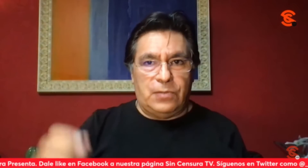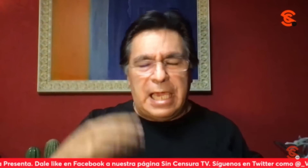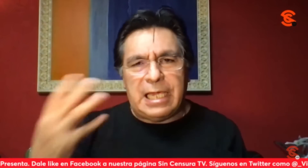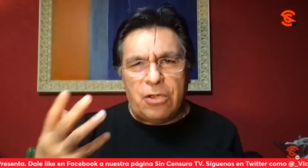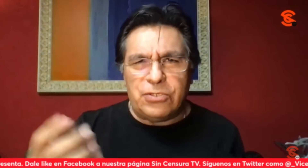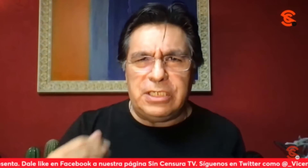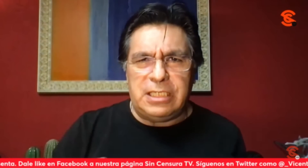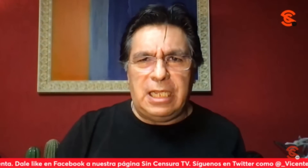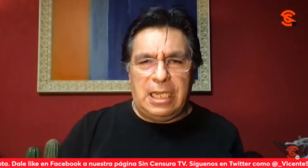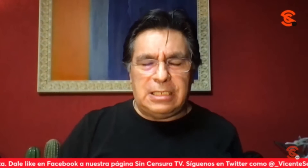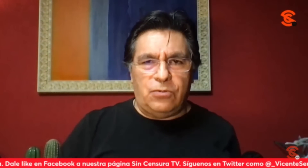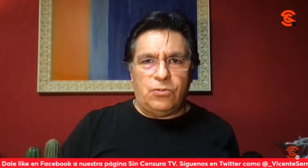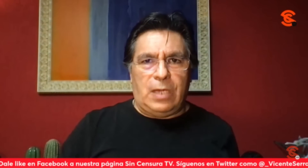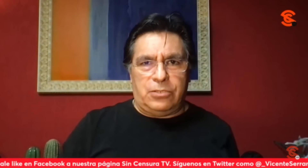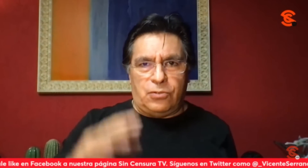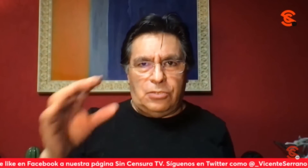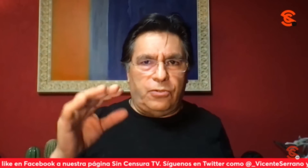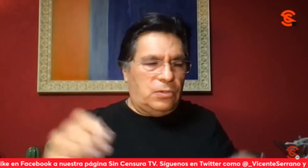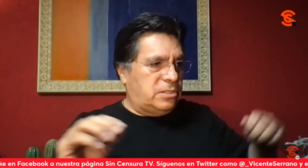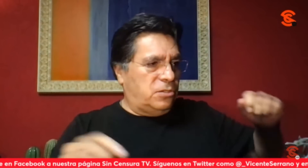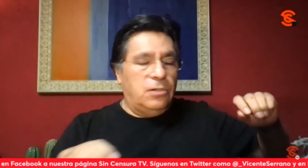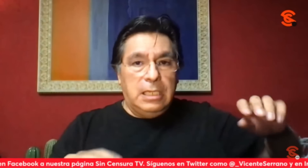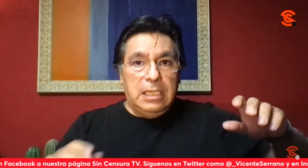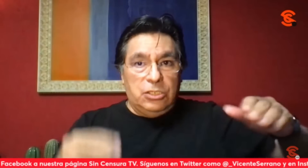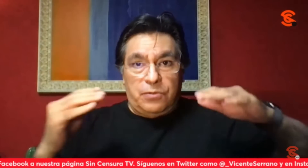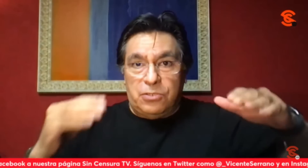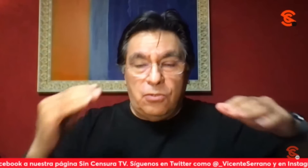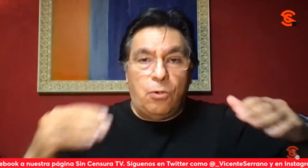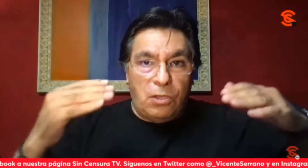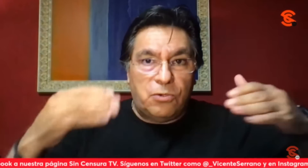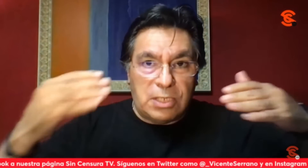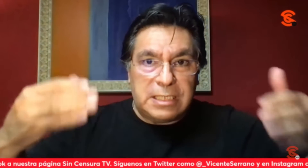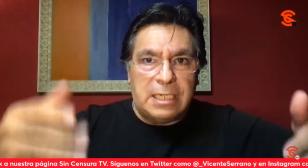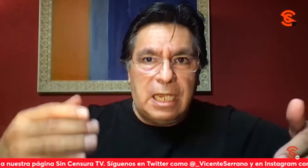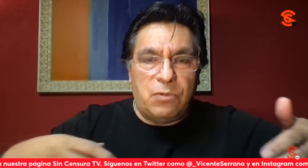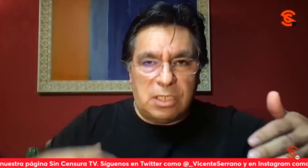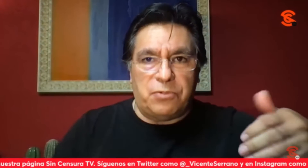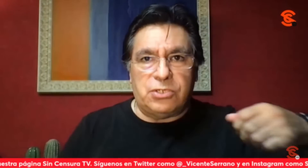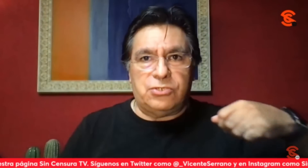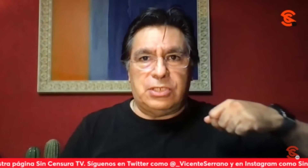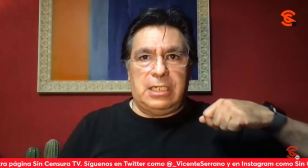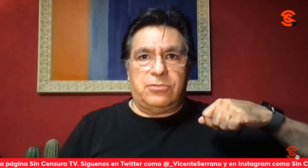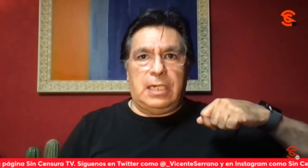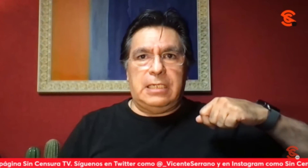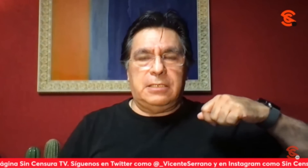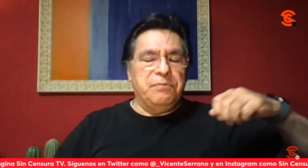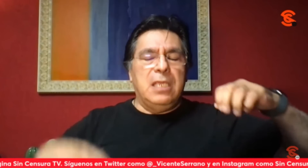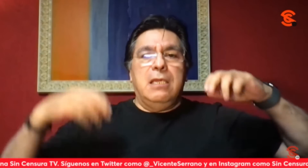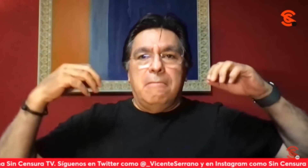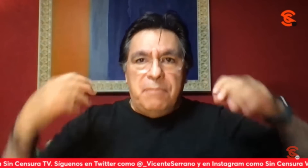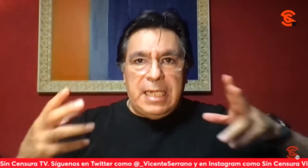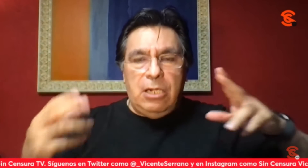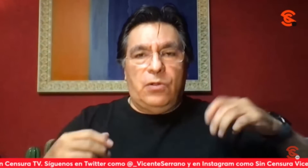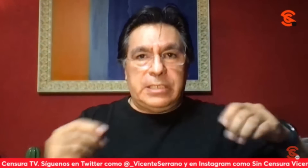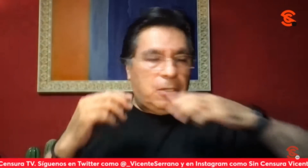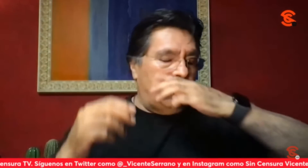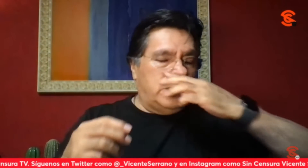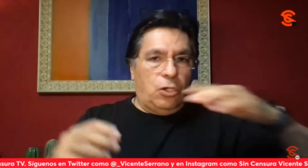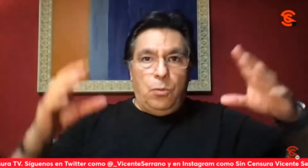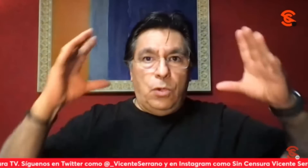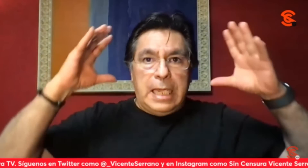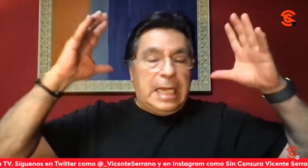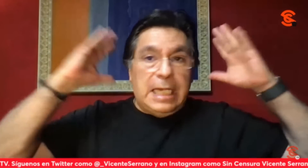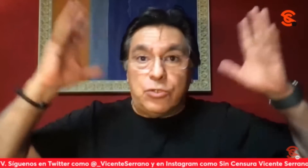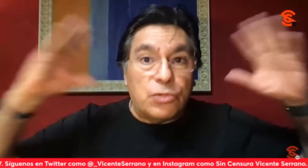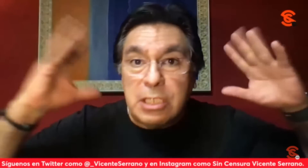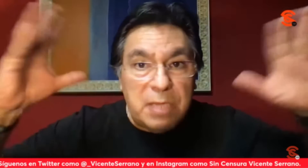segundo acto. ¿Y en qué consiste el segundo acto de todo esto? Sobre todo cuando nos acercamos a procesos electorales, viene lo que se